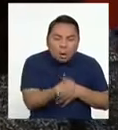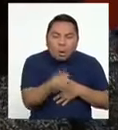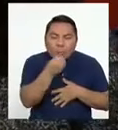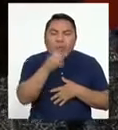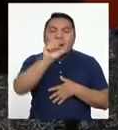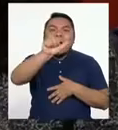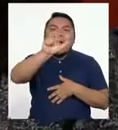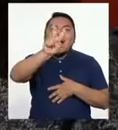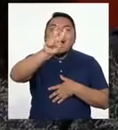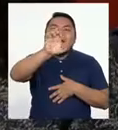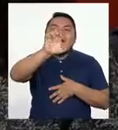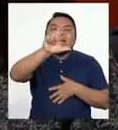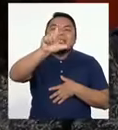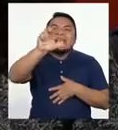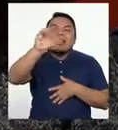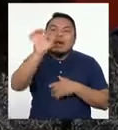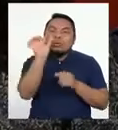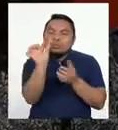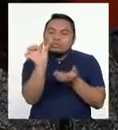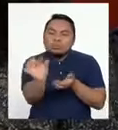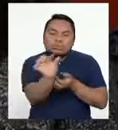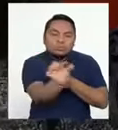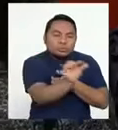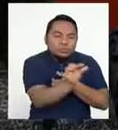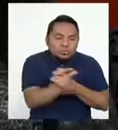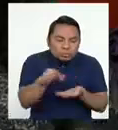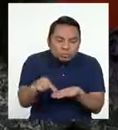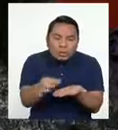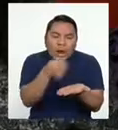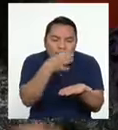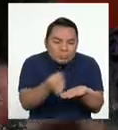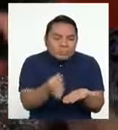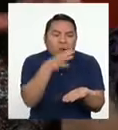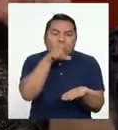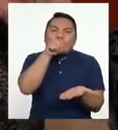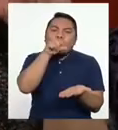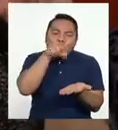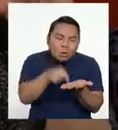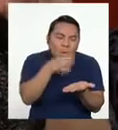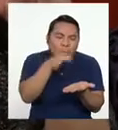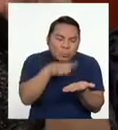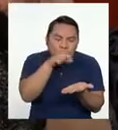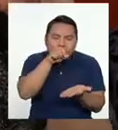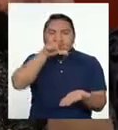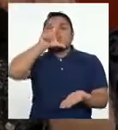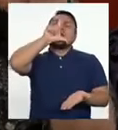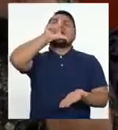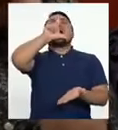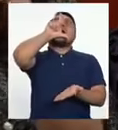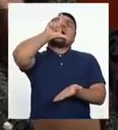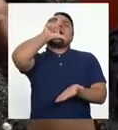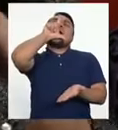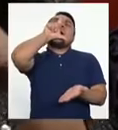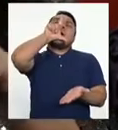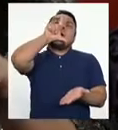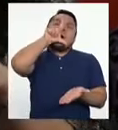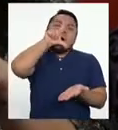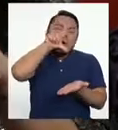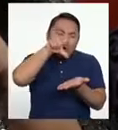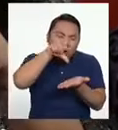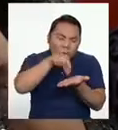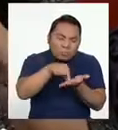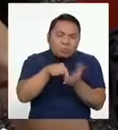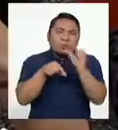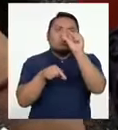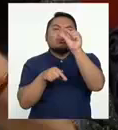junto a su mamá en la avellaneda. De pronto, el pollito abrió su piquito y cuando